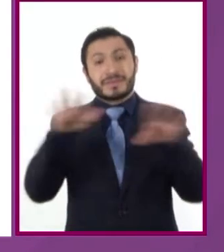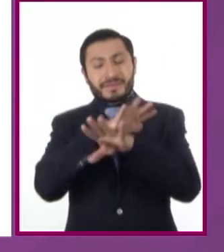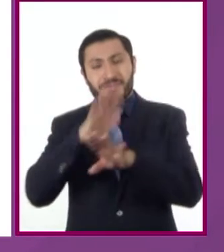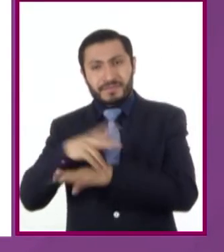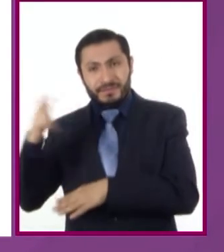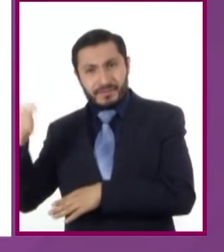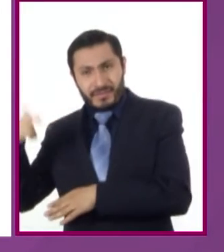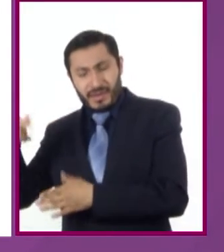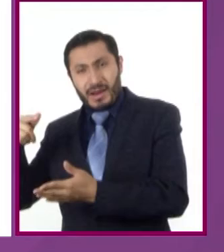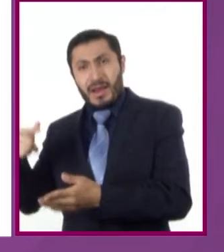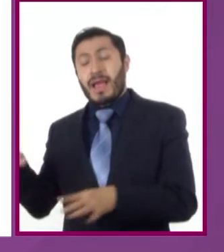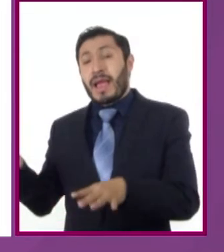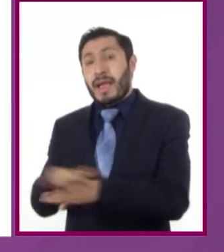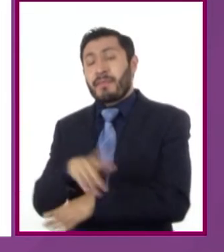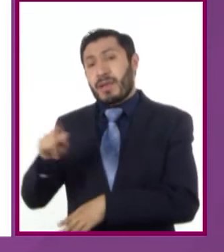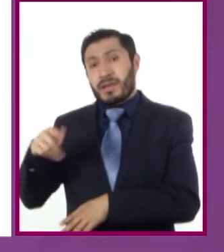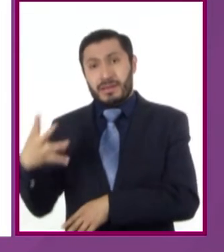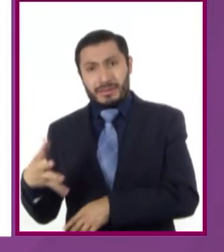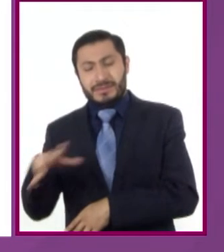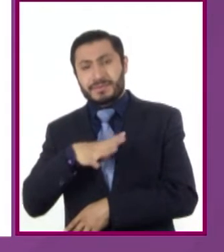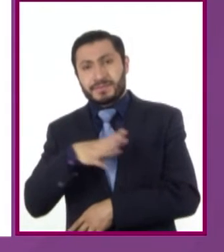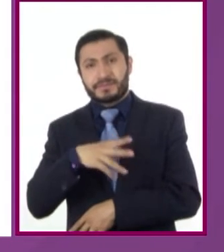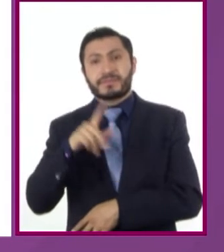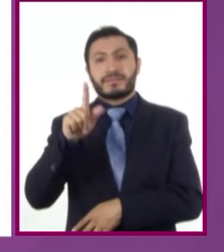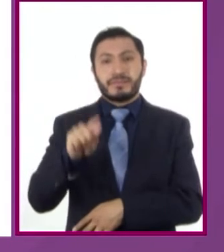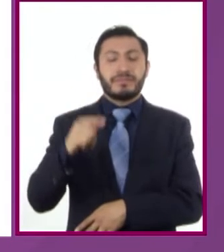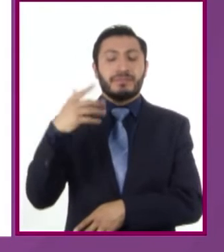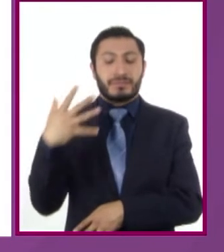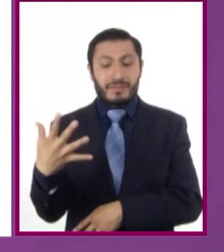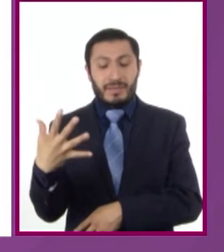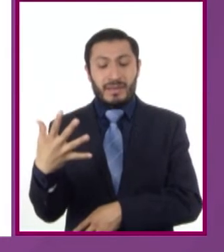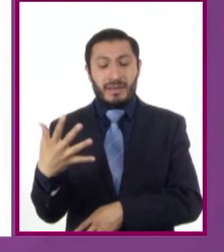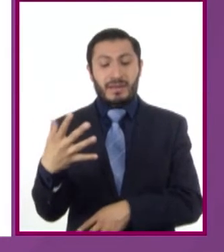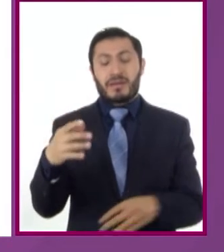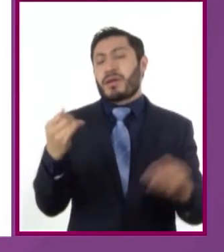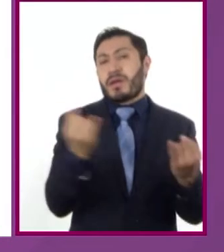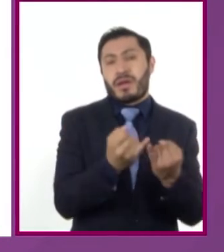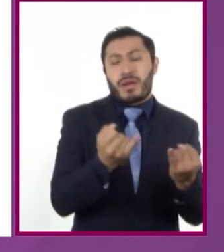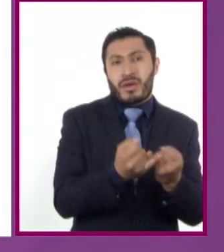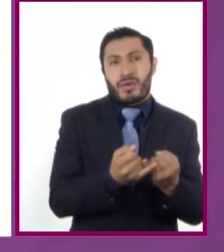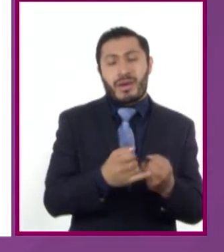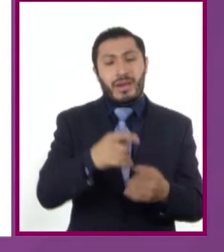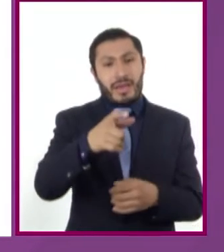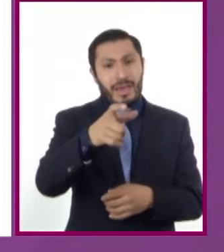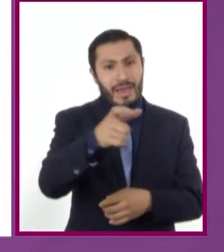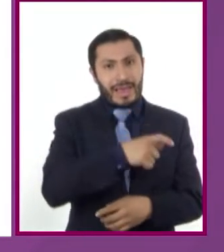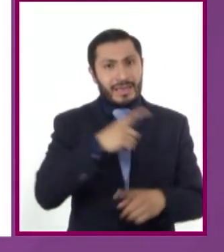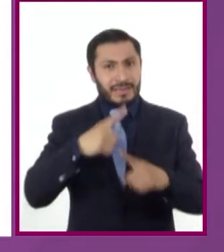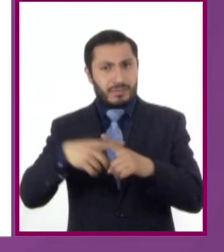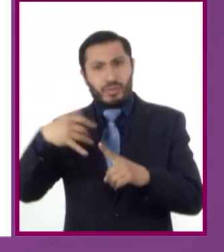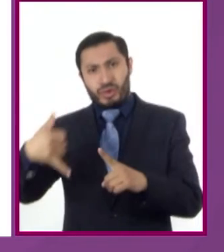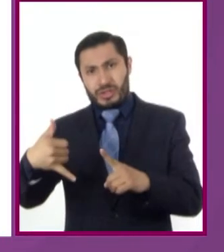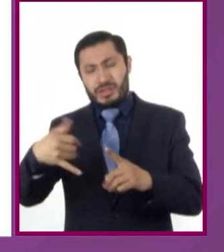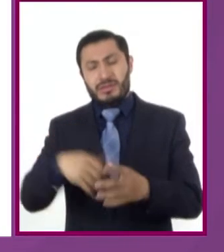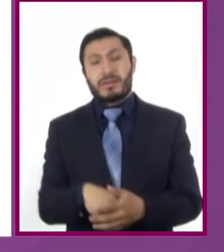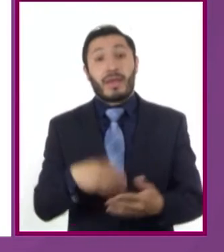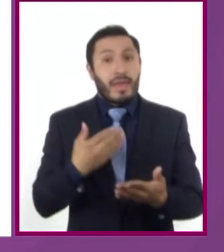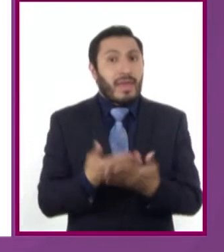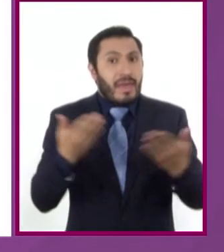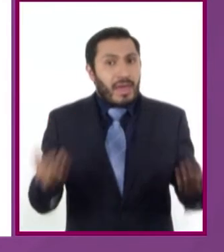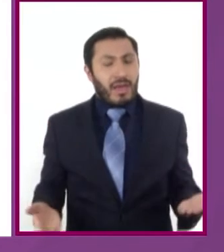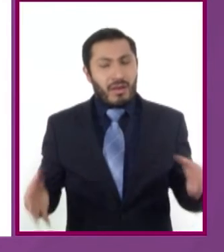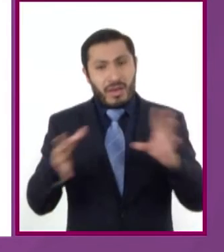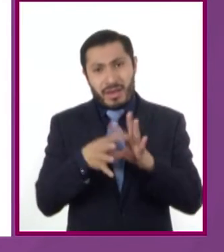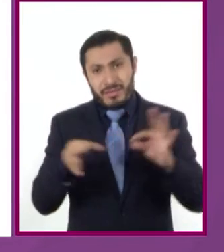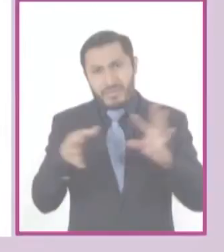por 75 y nos queda la expresión 75 igual a X por Y. Ahora despejemos